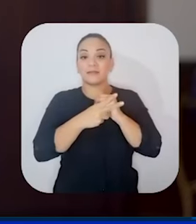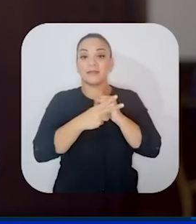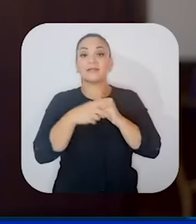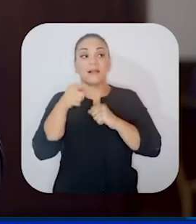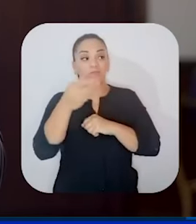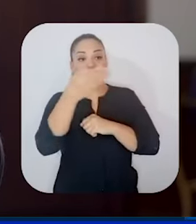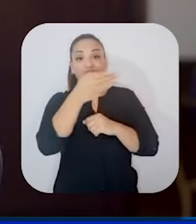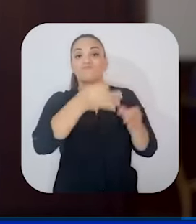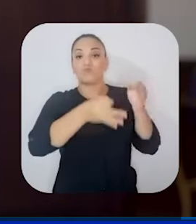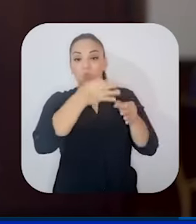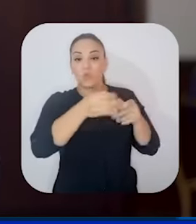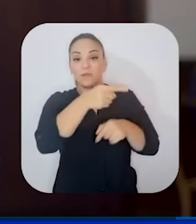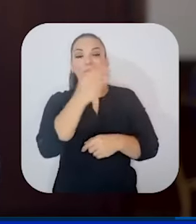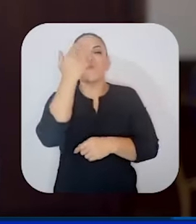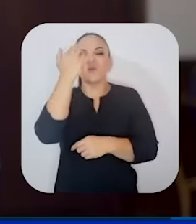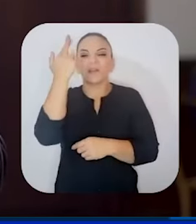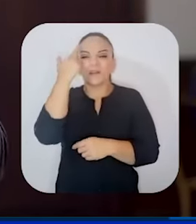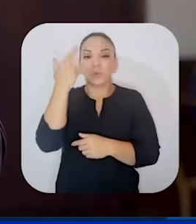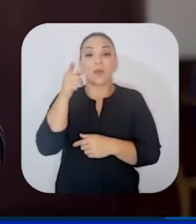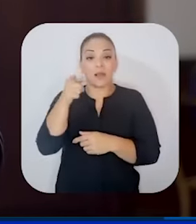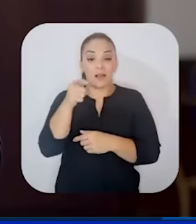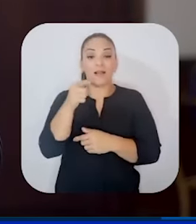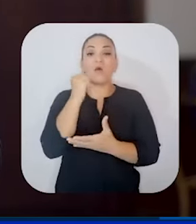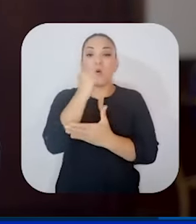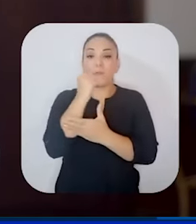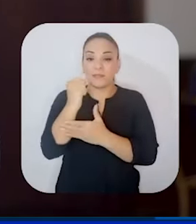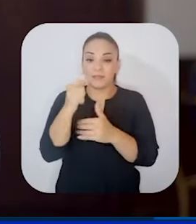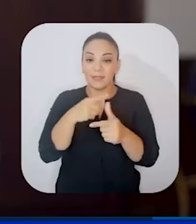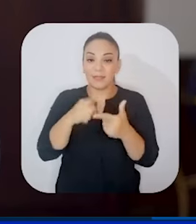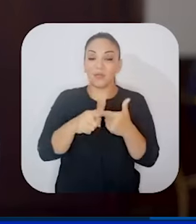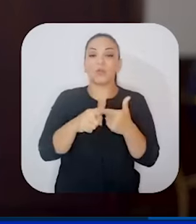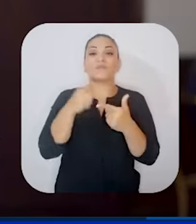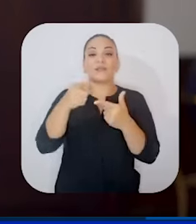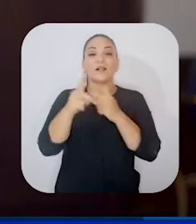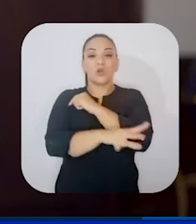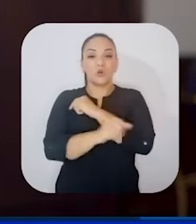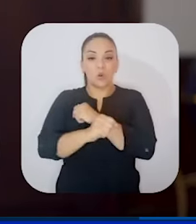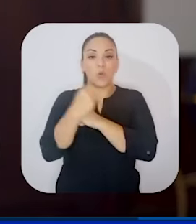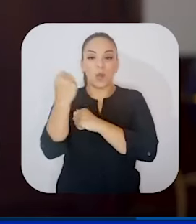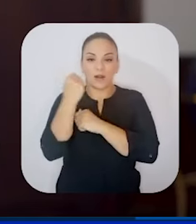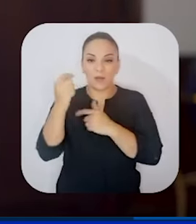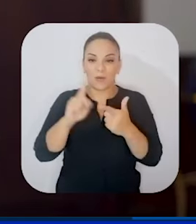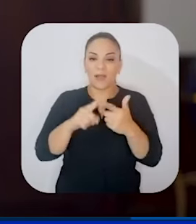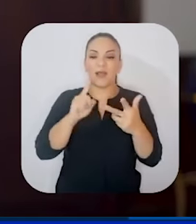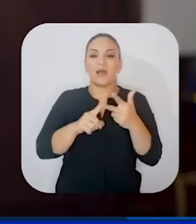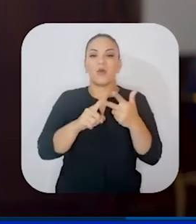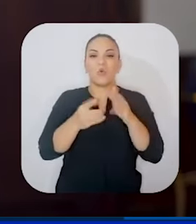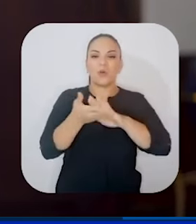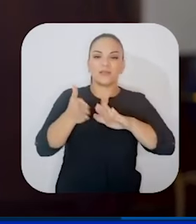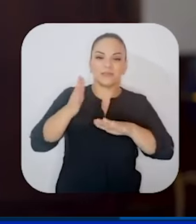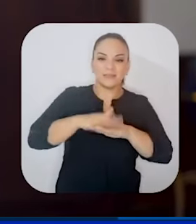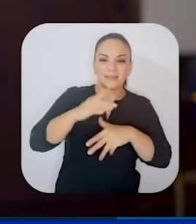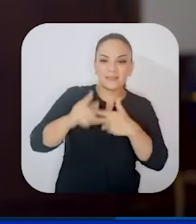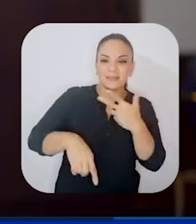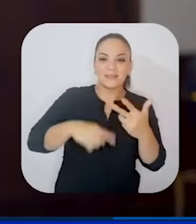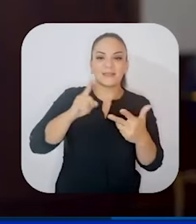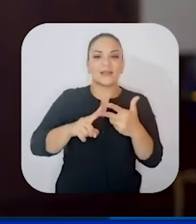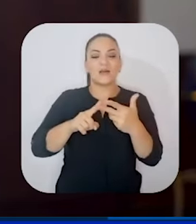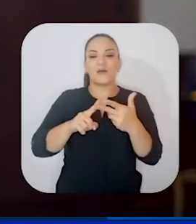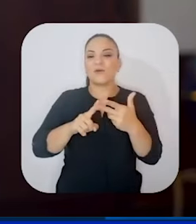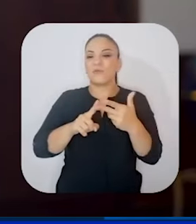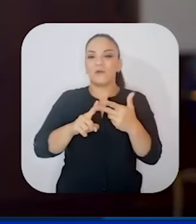autoridades judiciales por homicidio, tentativa de robo agravado, usurpación,